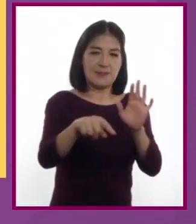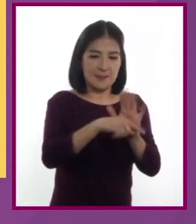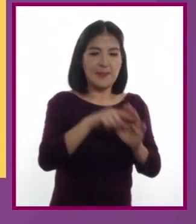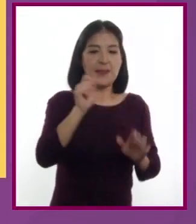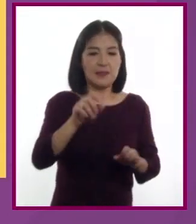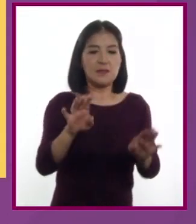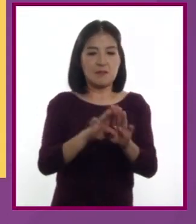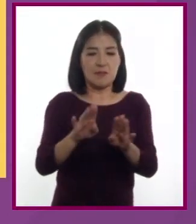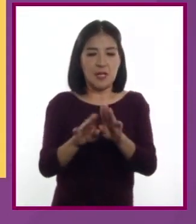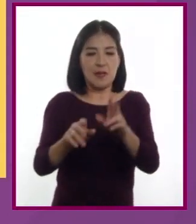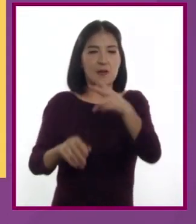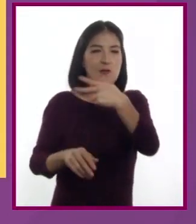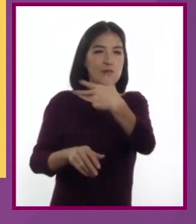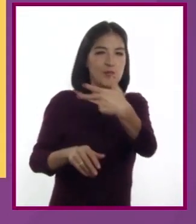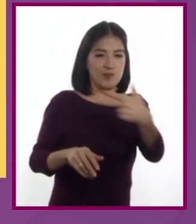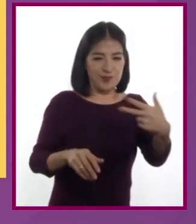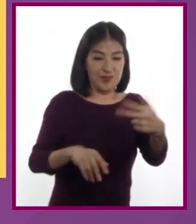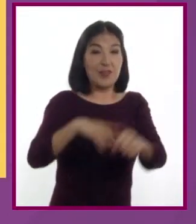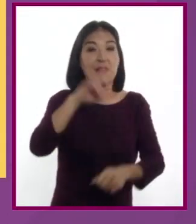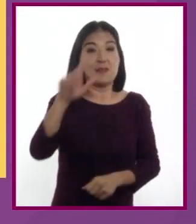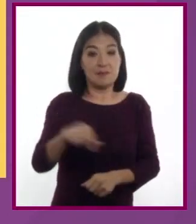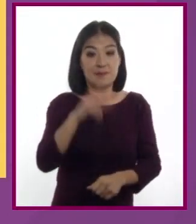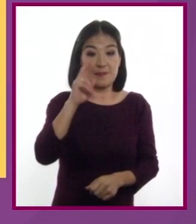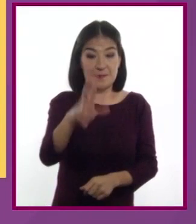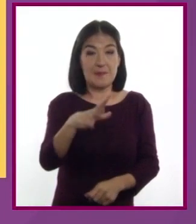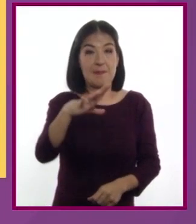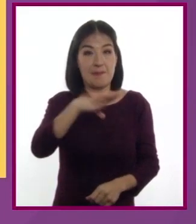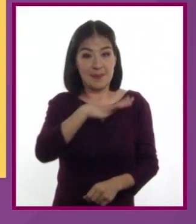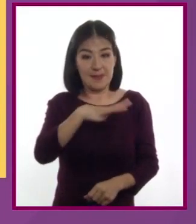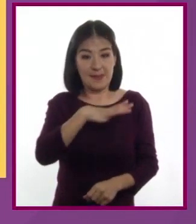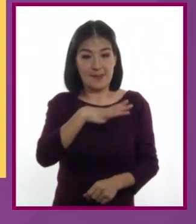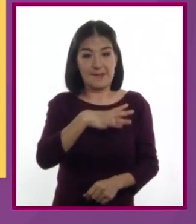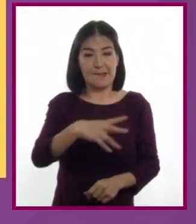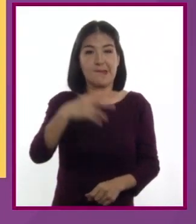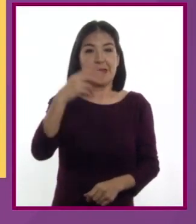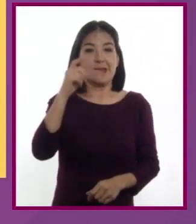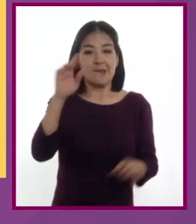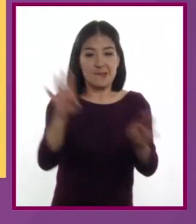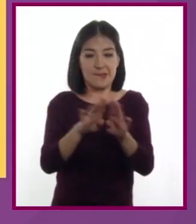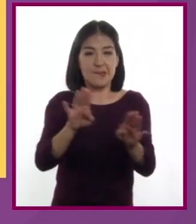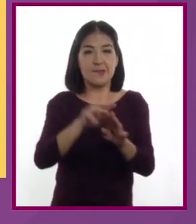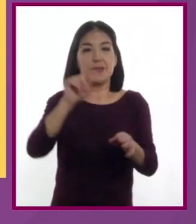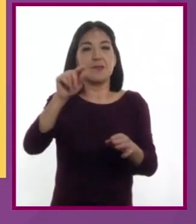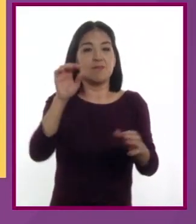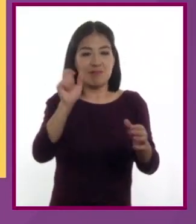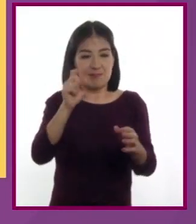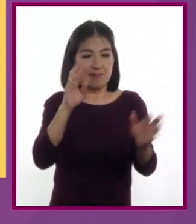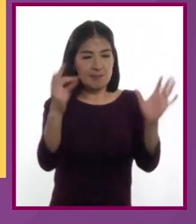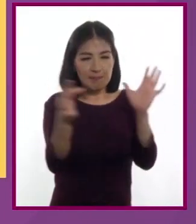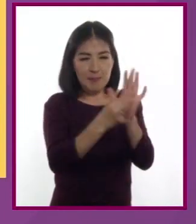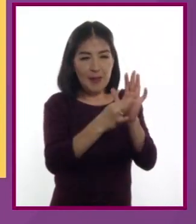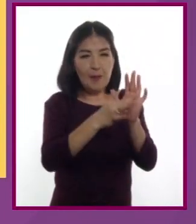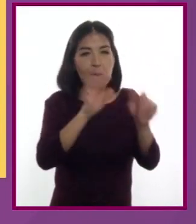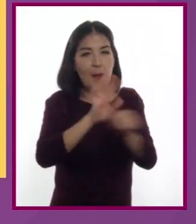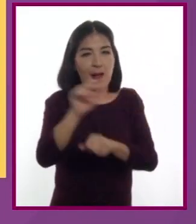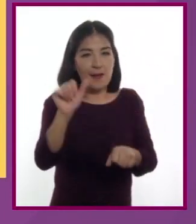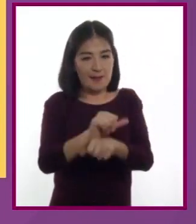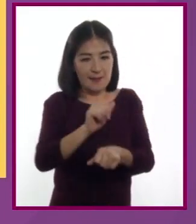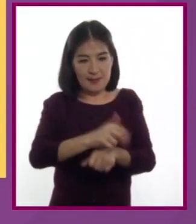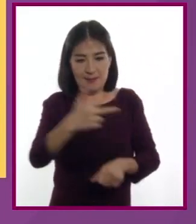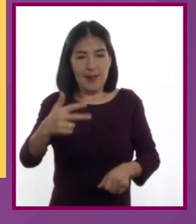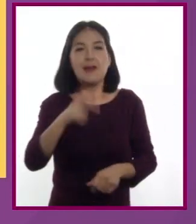reversa. Ya que tenemos los dos factores y la posición final del móvil, resolvamos la